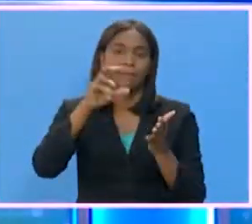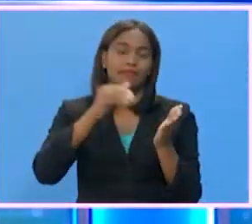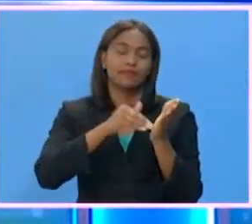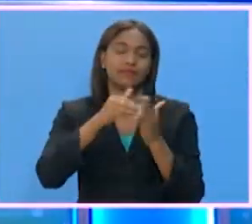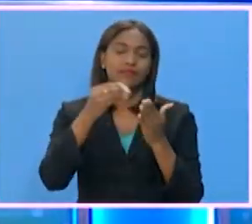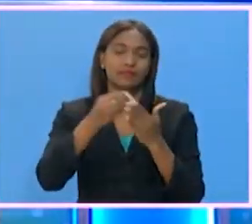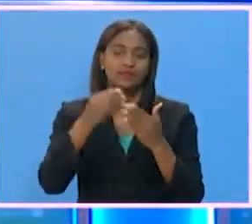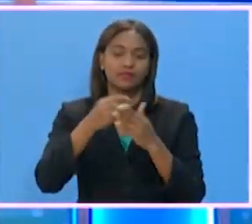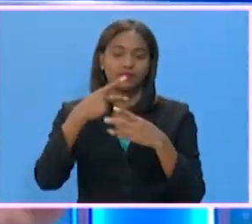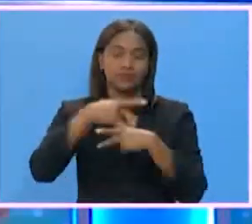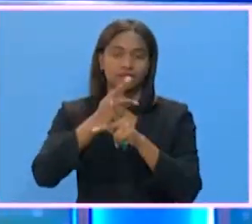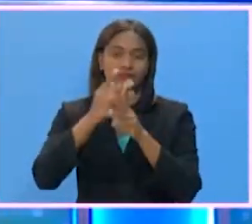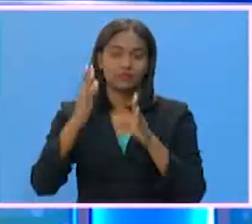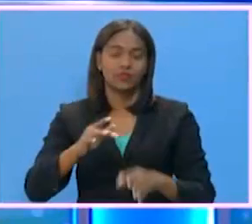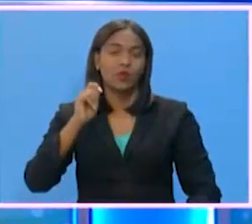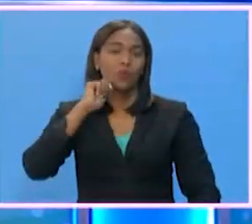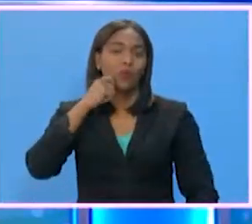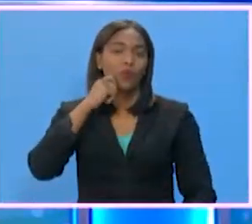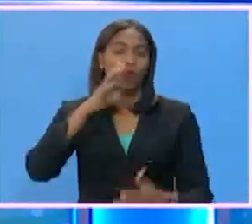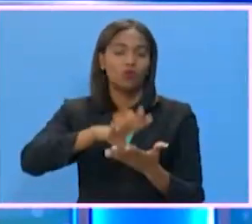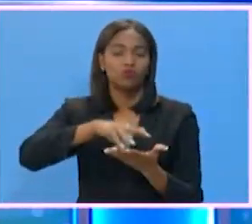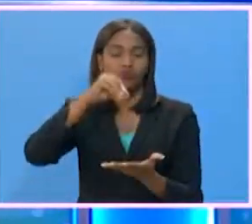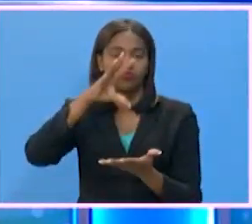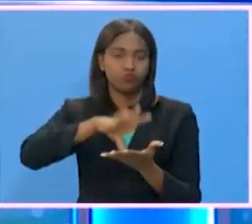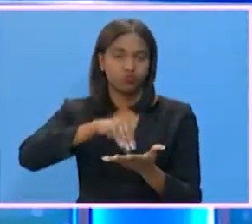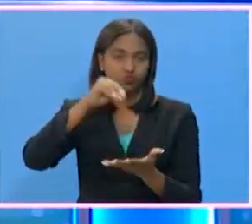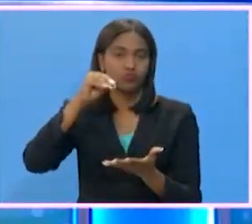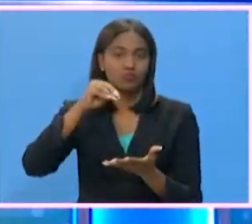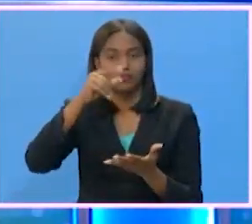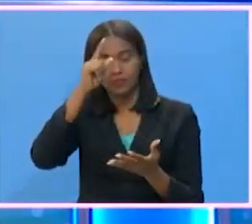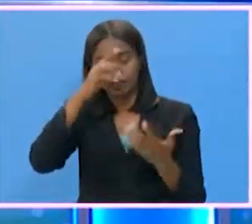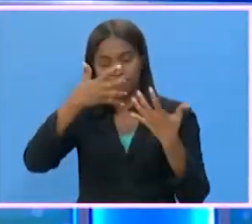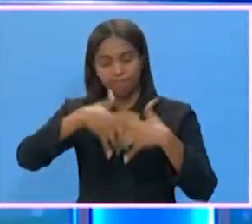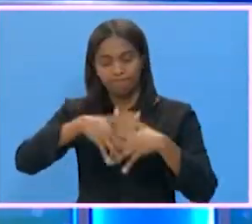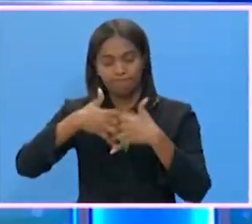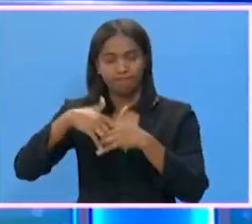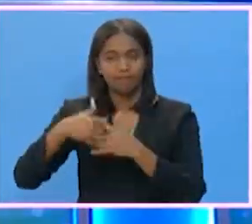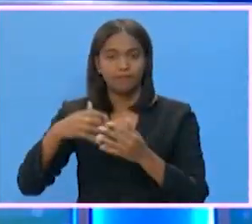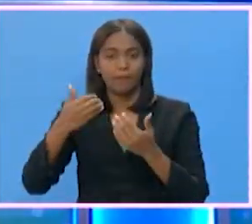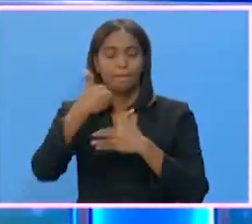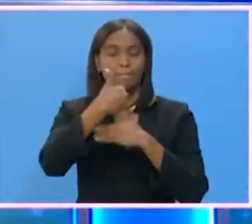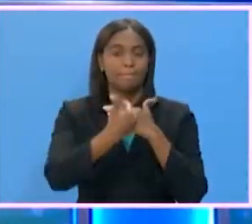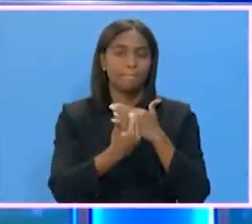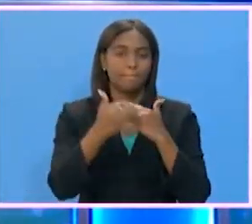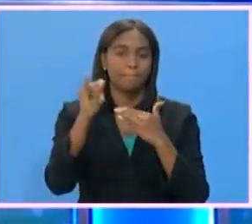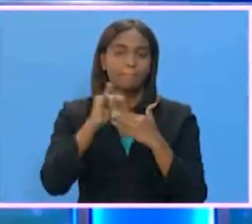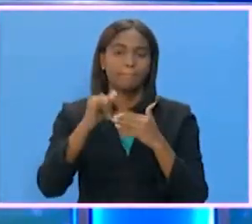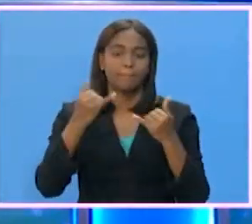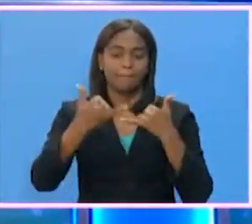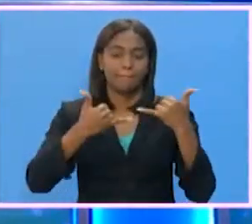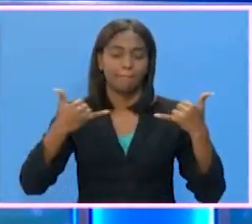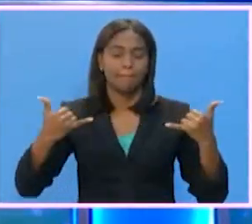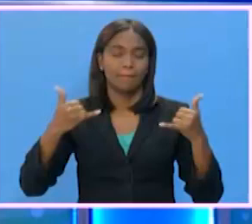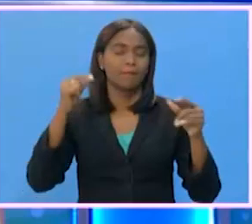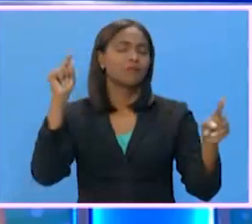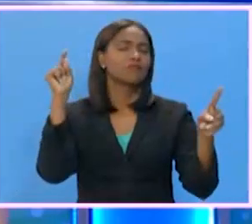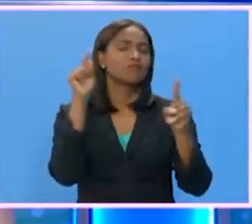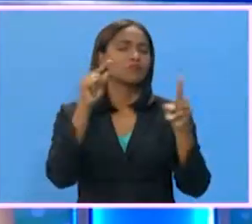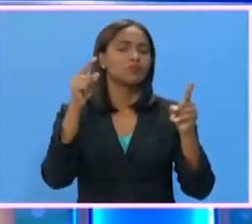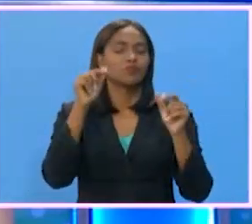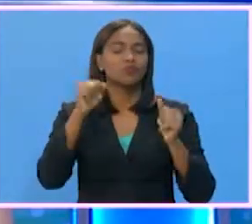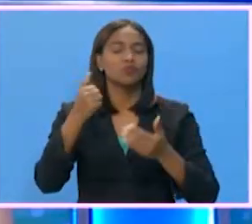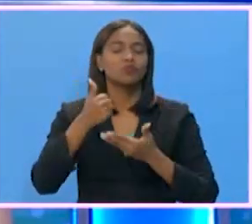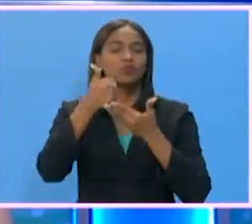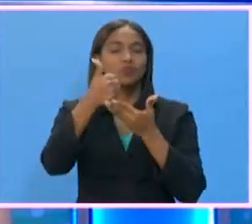la producción de pollo y harina de trigo, la elaboración del pan y las pastas con el objetivo de